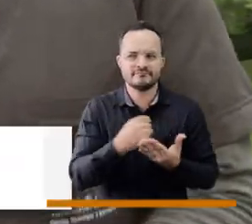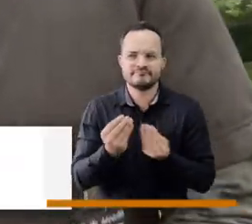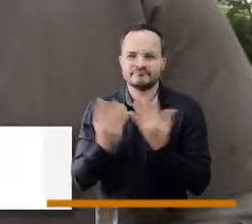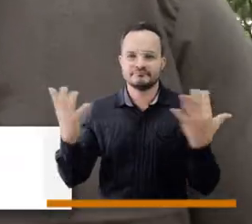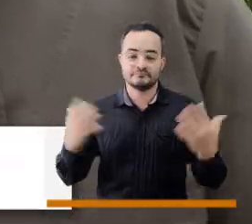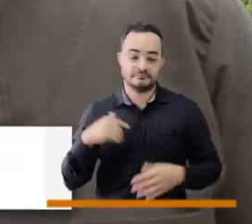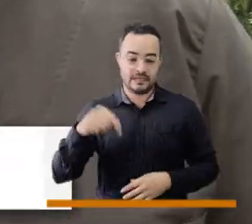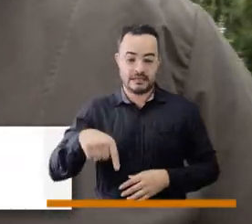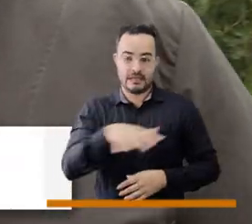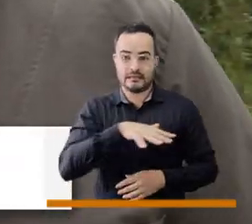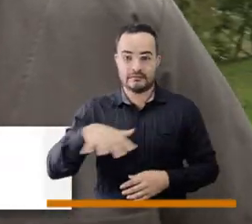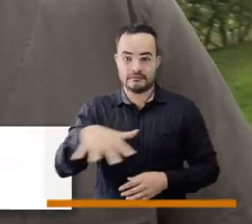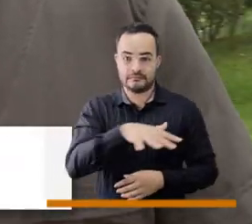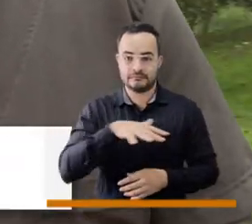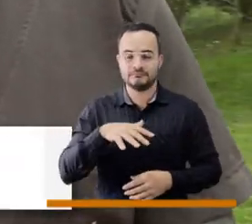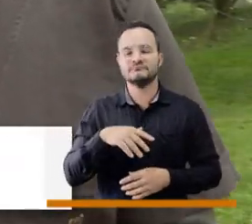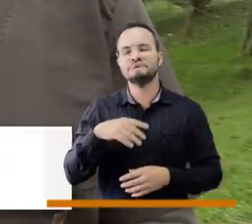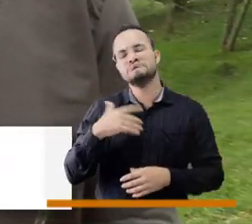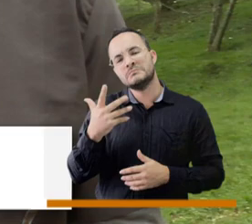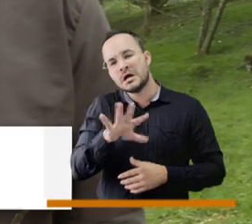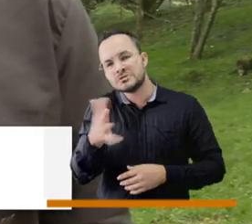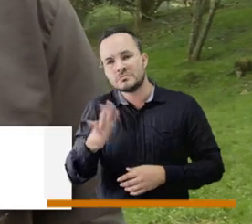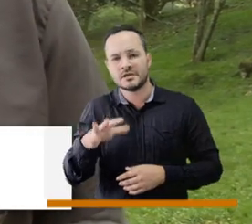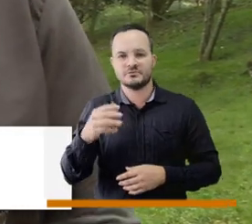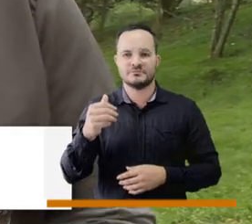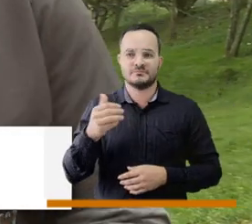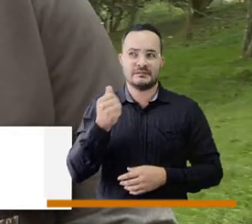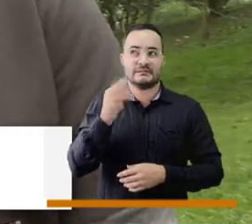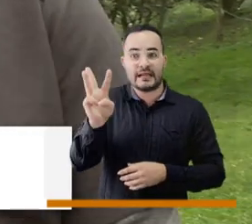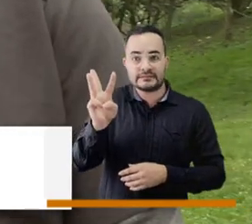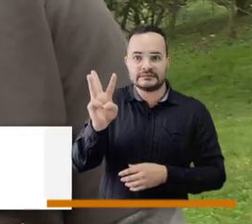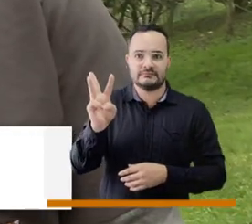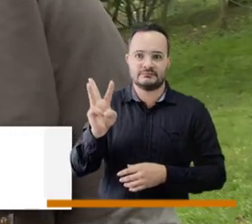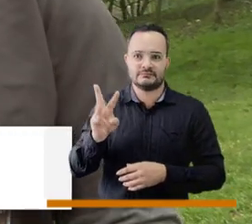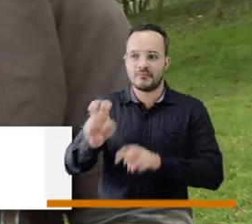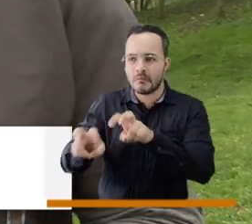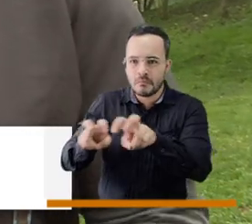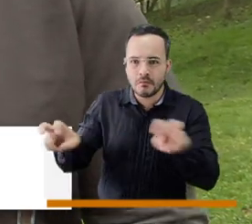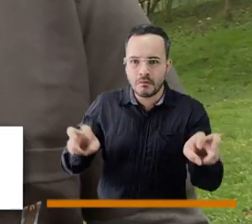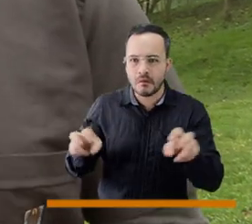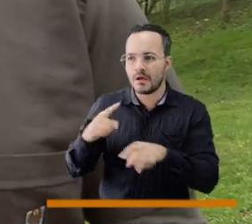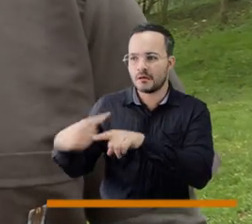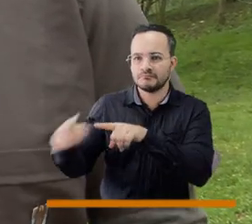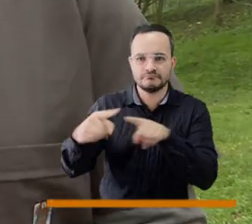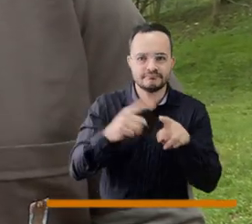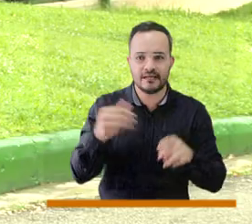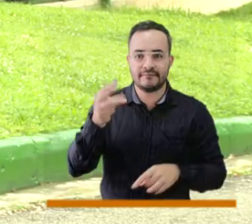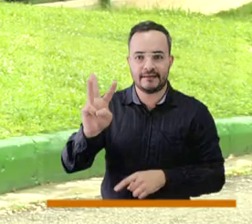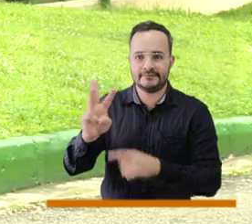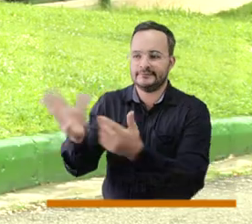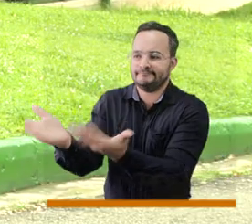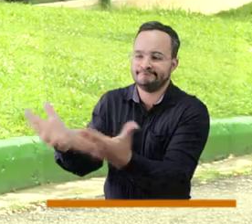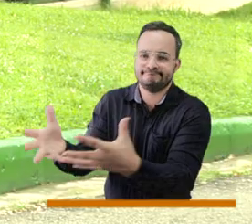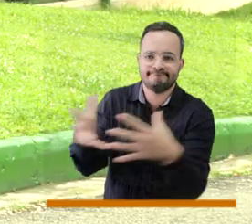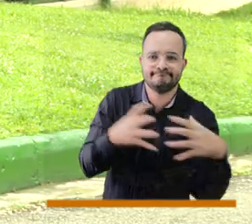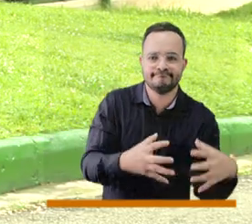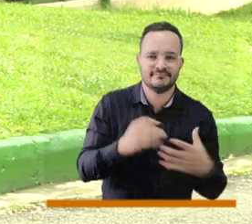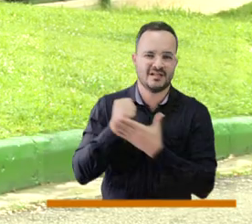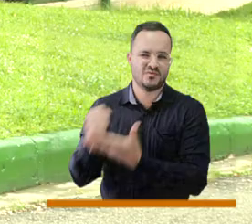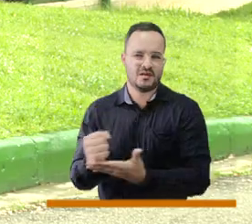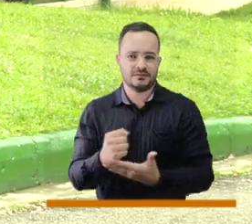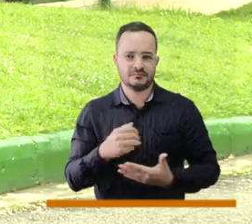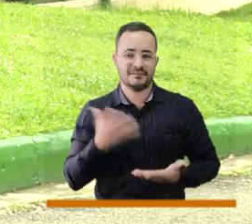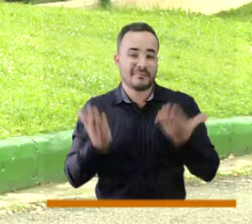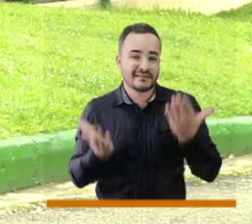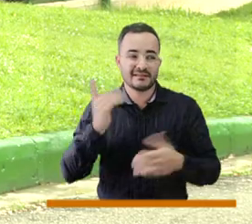Pues aquí en el Centro de Bienestar Animal La Perla rescatamos aproximadamente 13 animalitos al día. Eso va dependiendo también de la época, en el